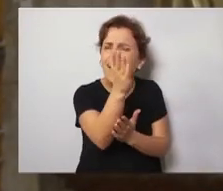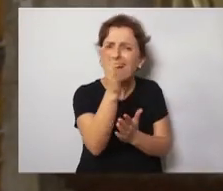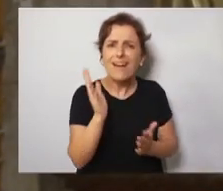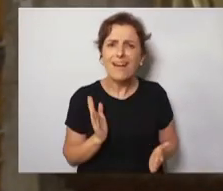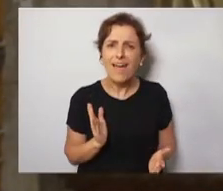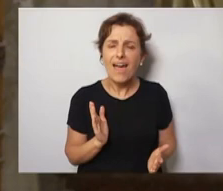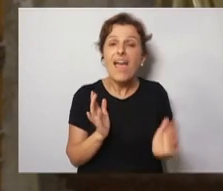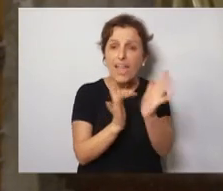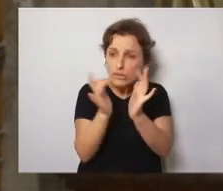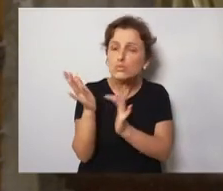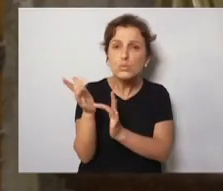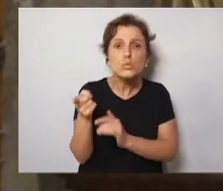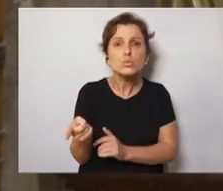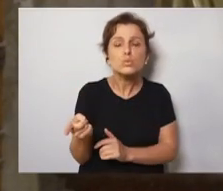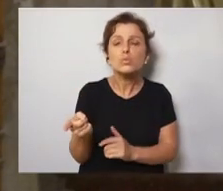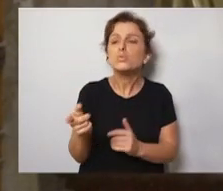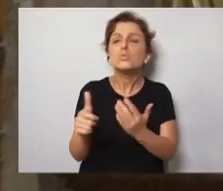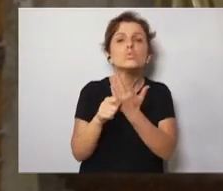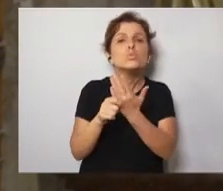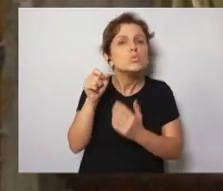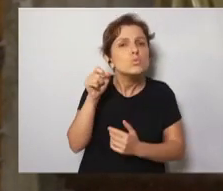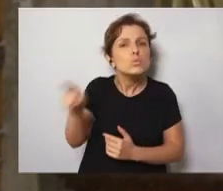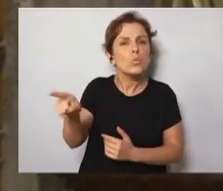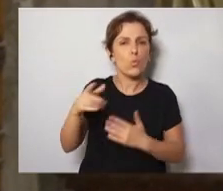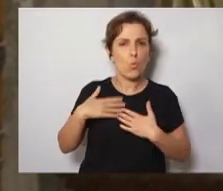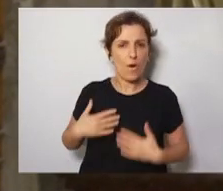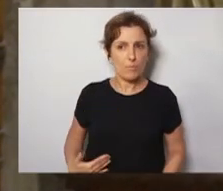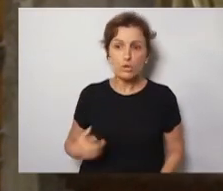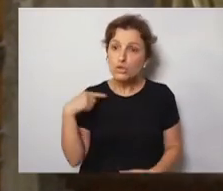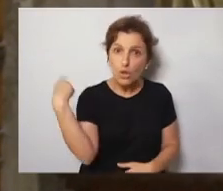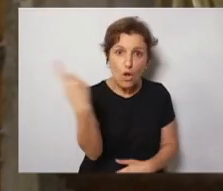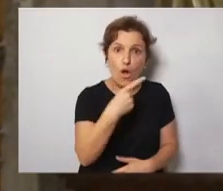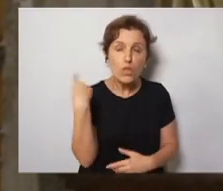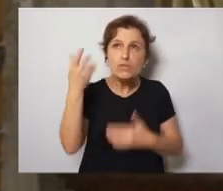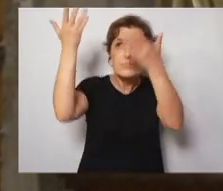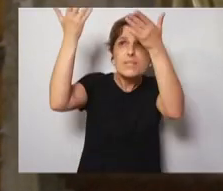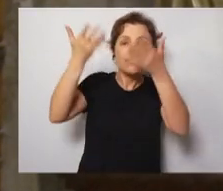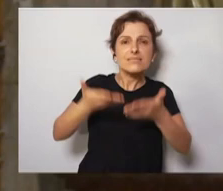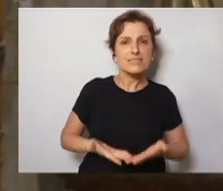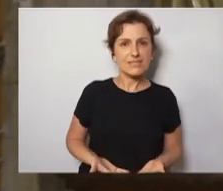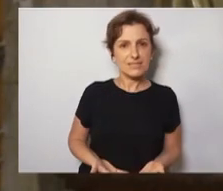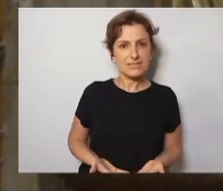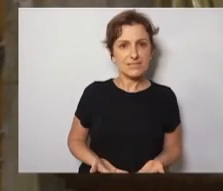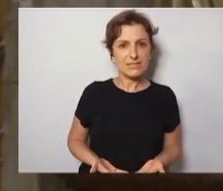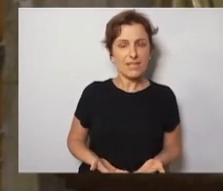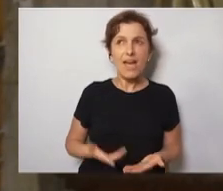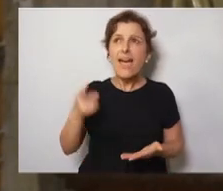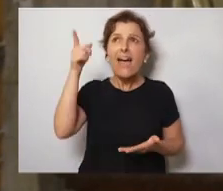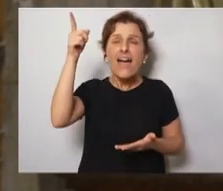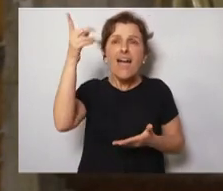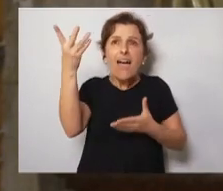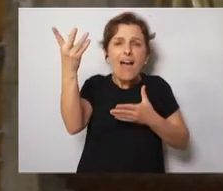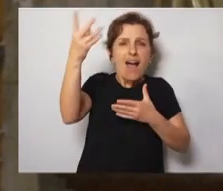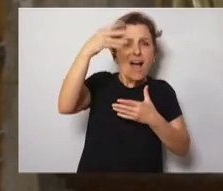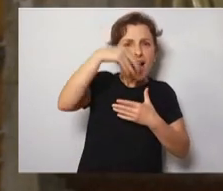jesucristo todos nos ponemos en presencia de dios y nos dejamos introducir por la gracia divina de en